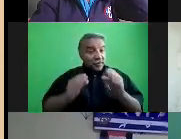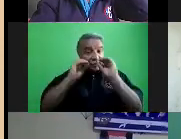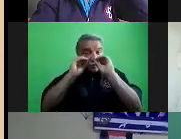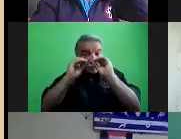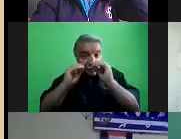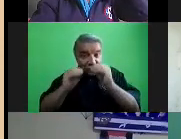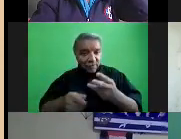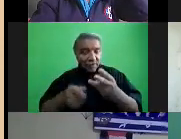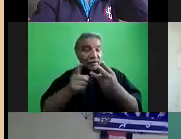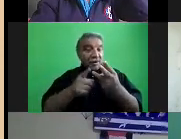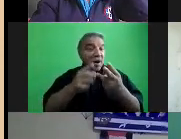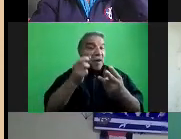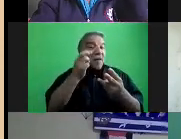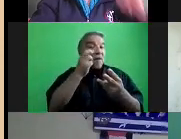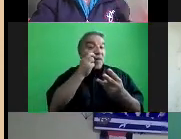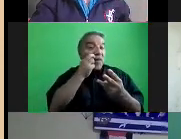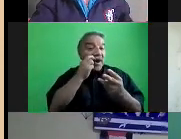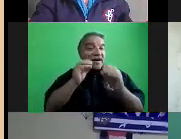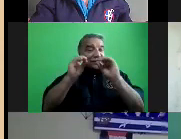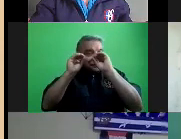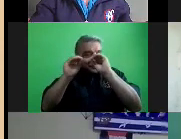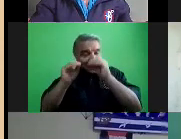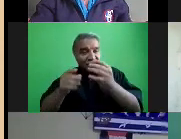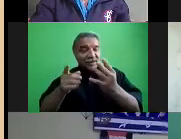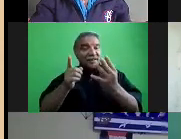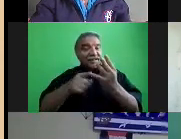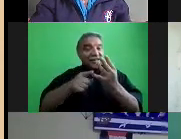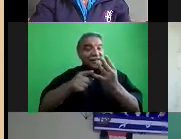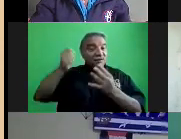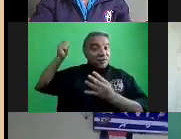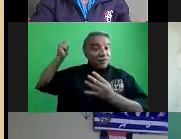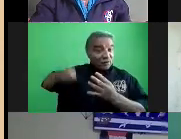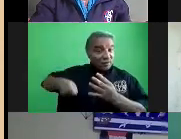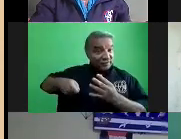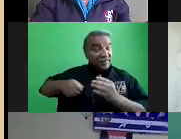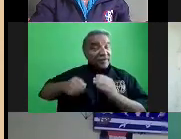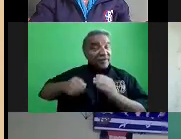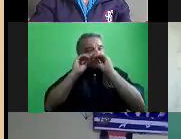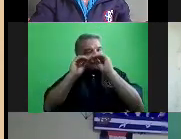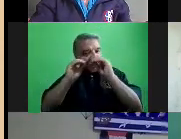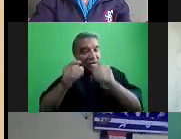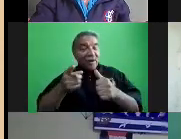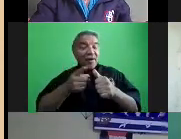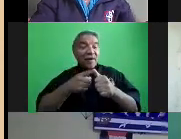enseñándole a los niños, a los maestros, a papás.